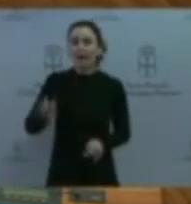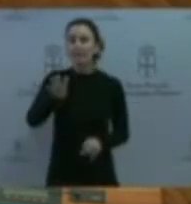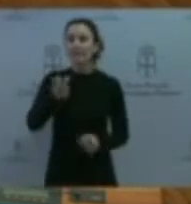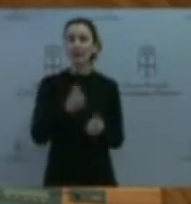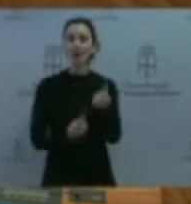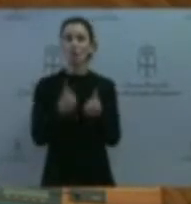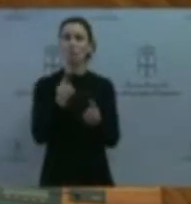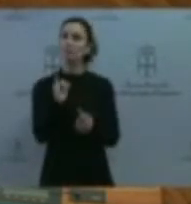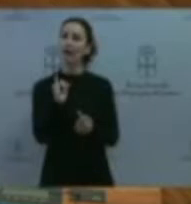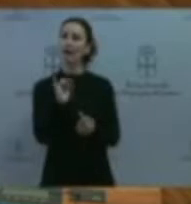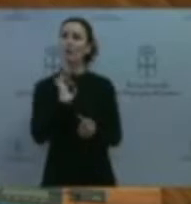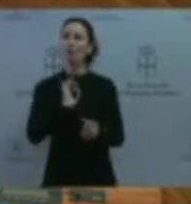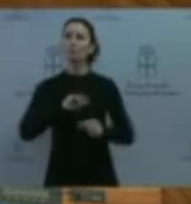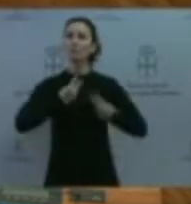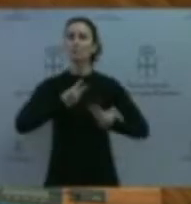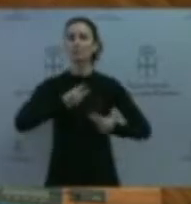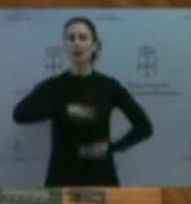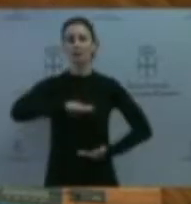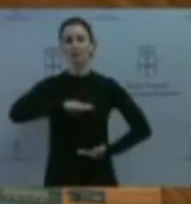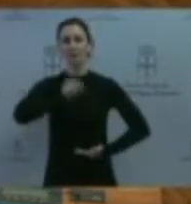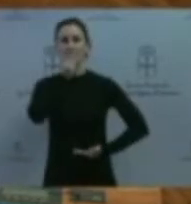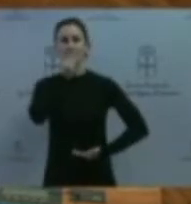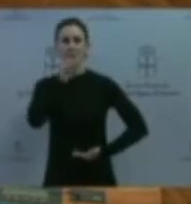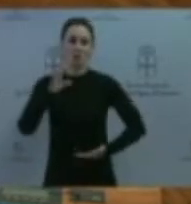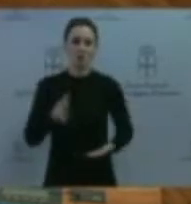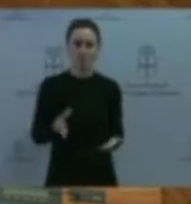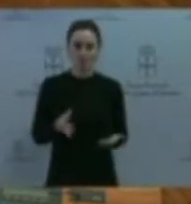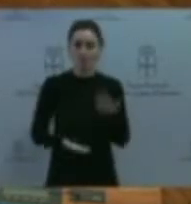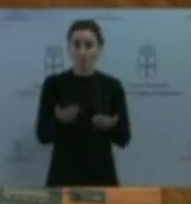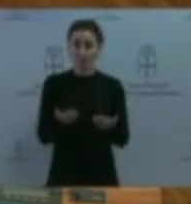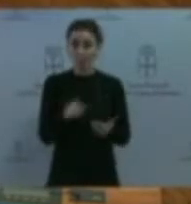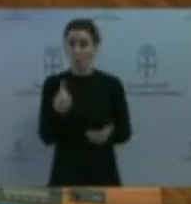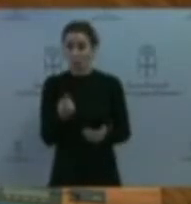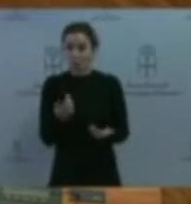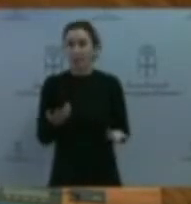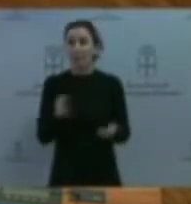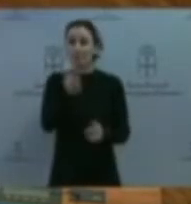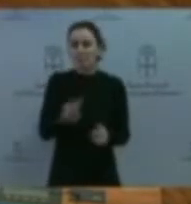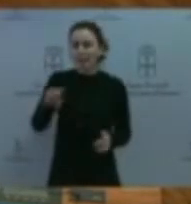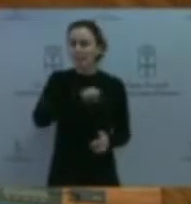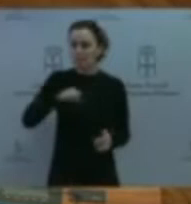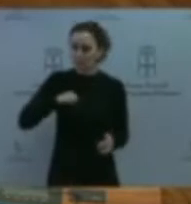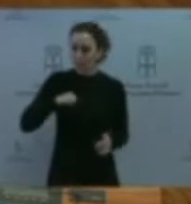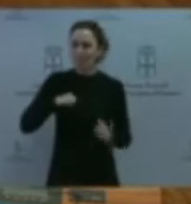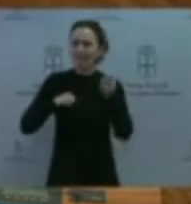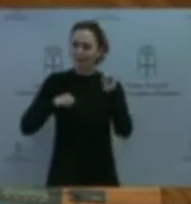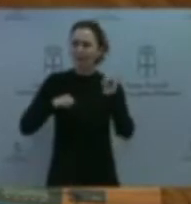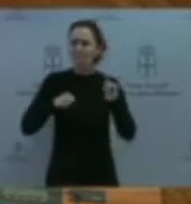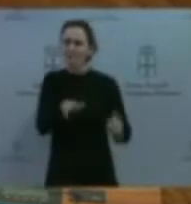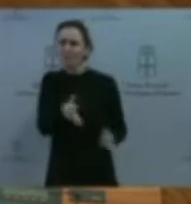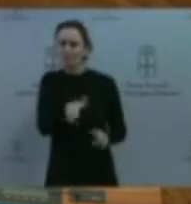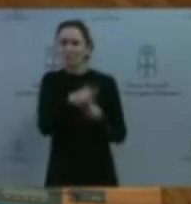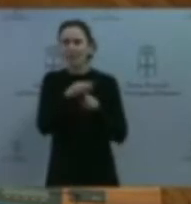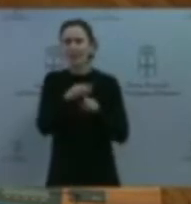Sí que podemos ver claramente que incluso dentro de nuestro país hay comunidades autónomas con más o menos herramientas sociales para luchar contra esta incertidumbre y este